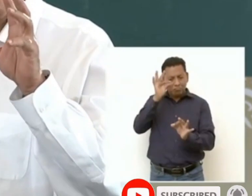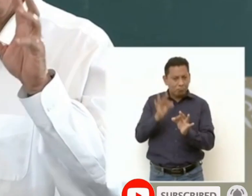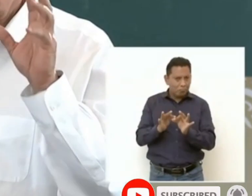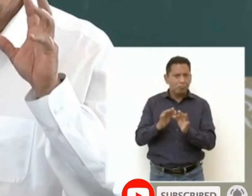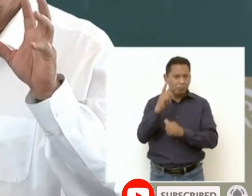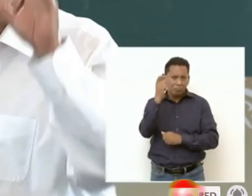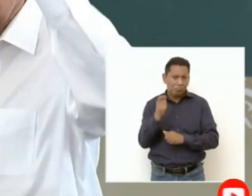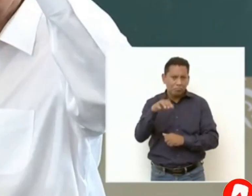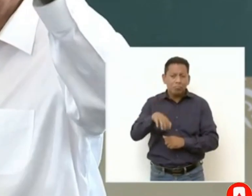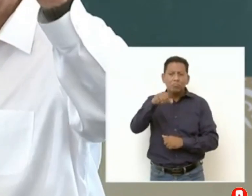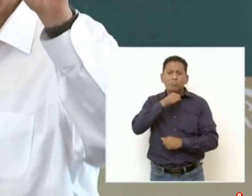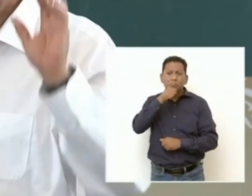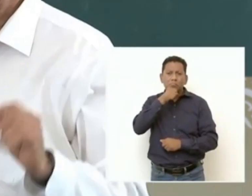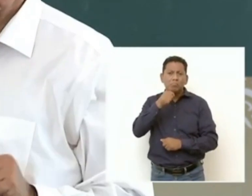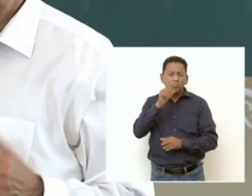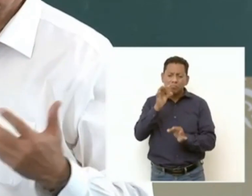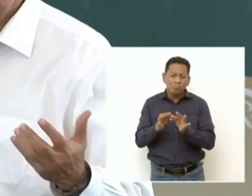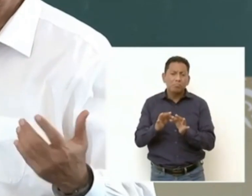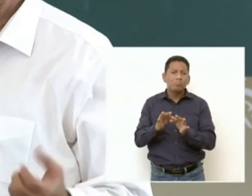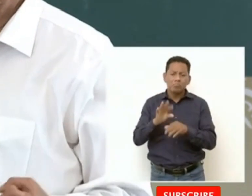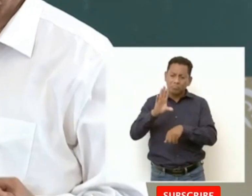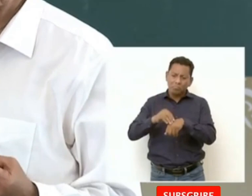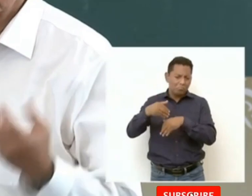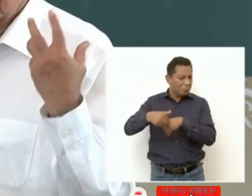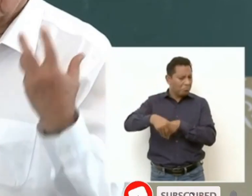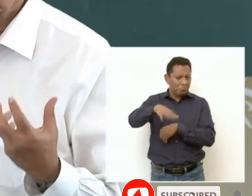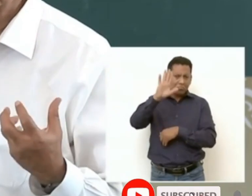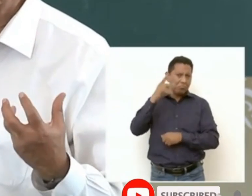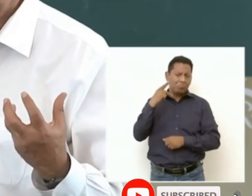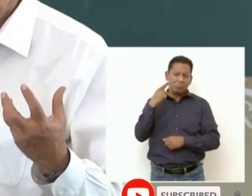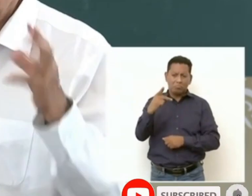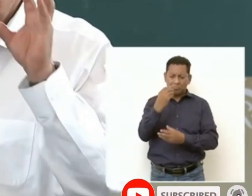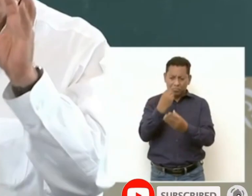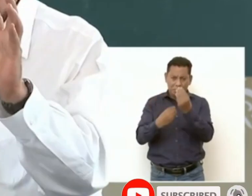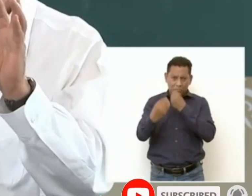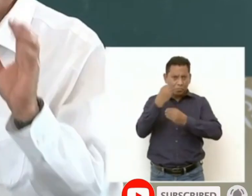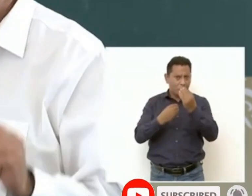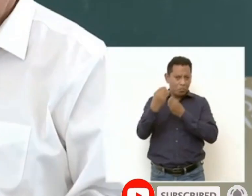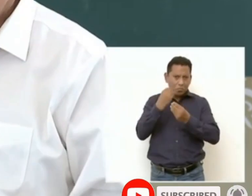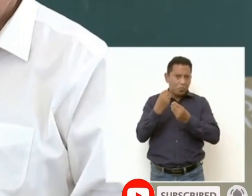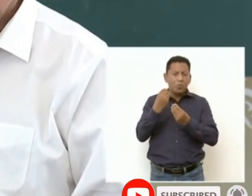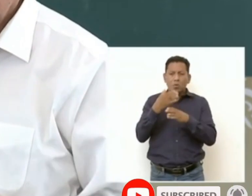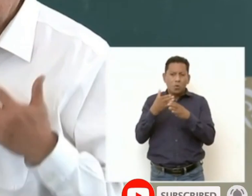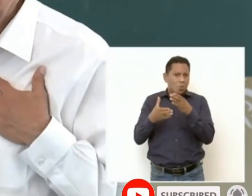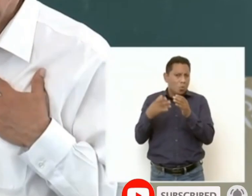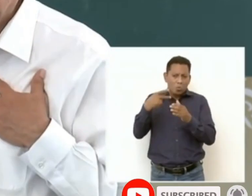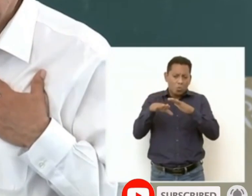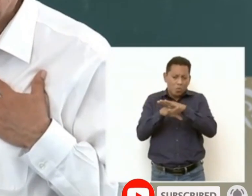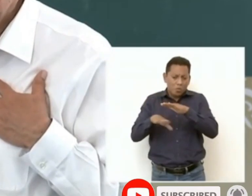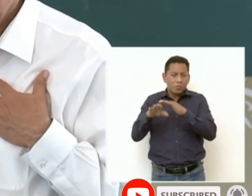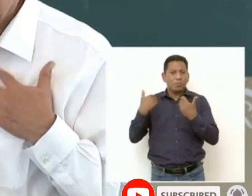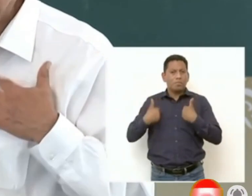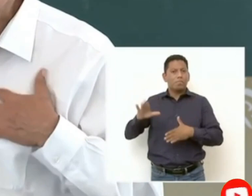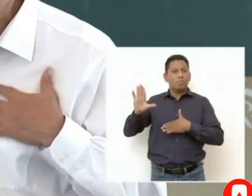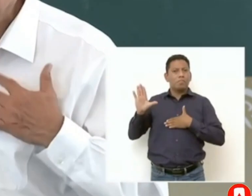una pensión los adultos mayores que les va a permitir ya su alimentación y lo básico. Ese es mi